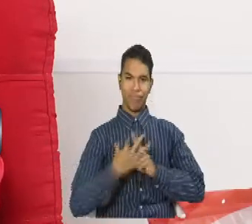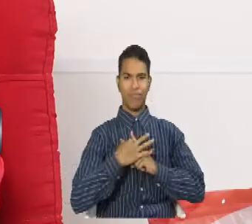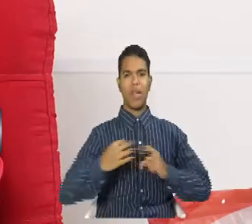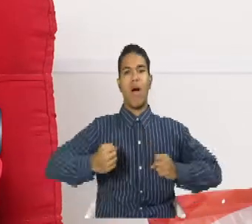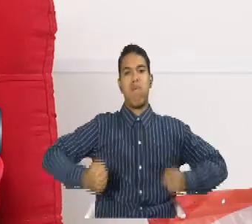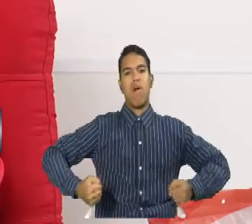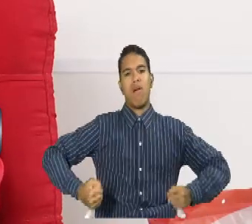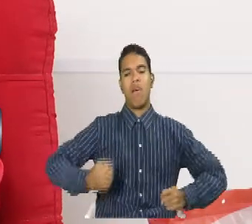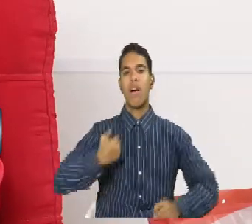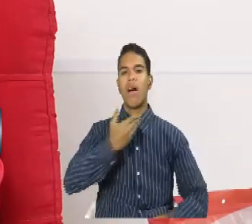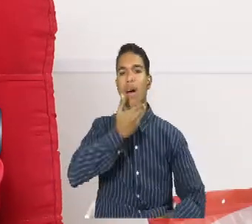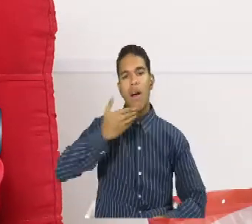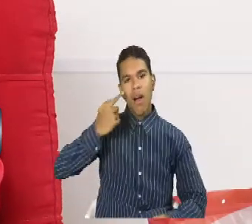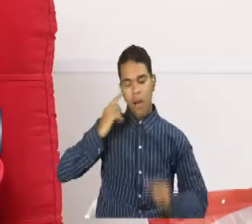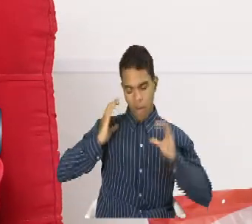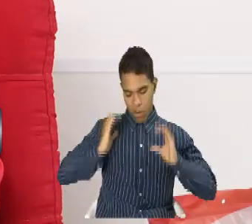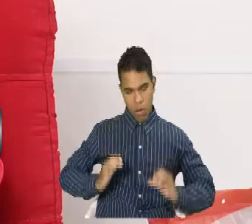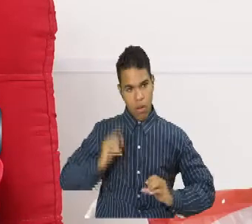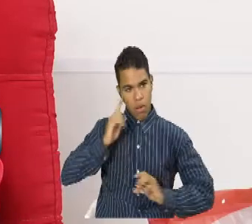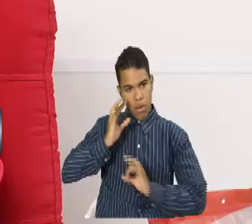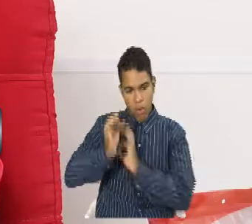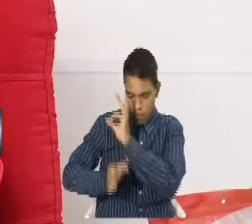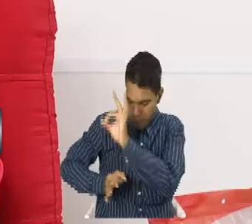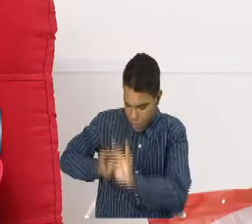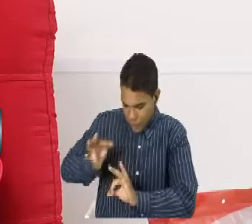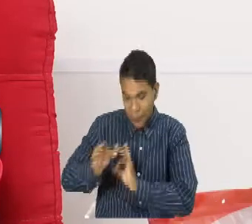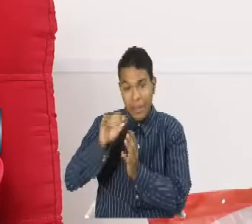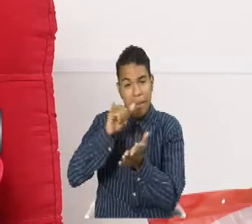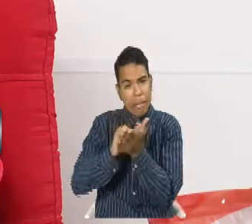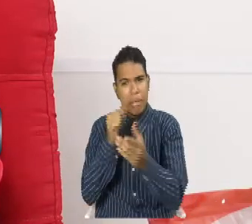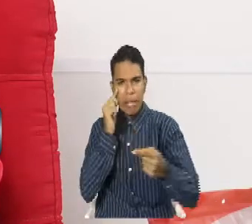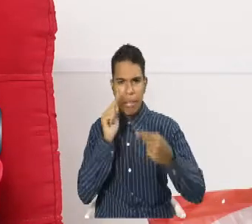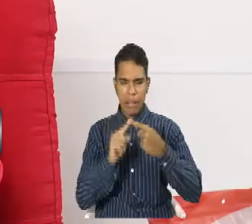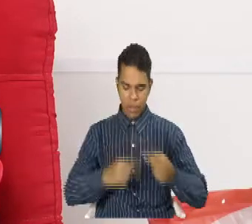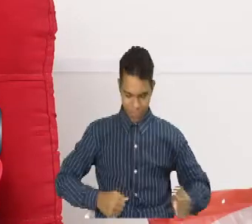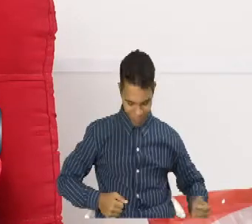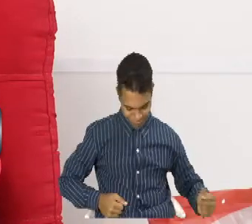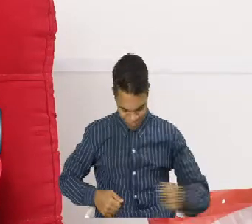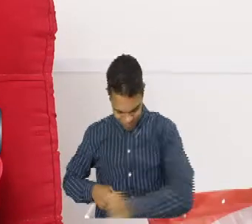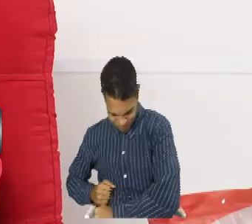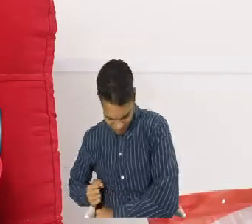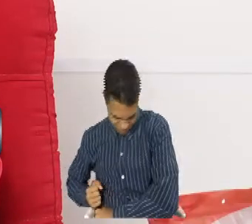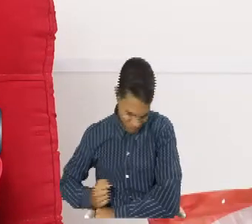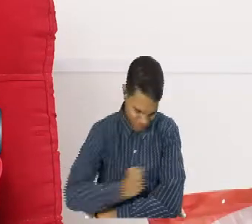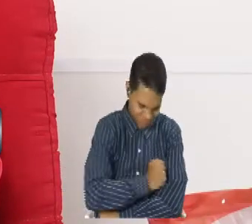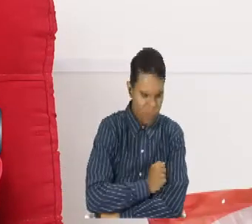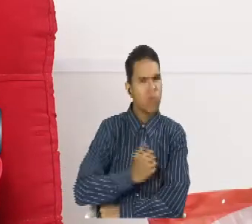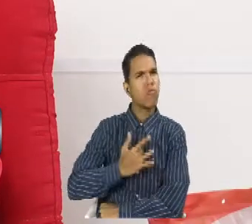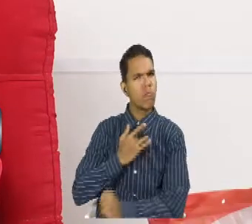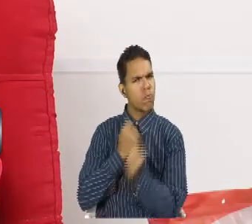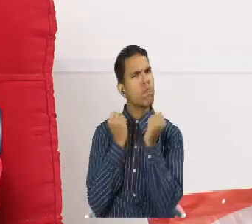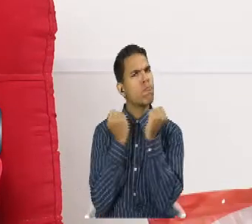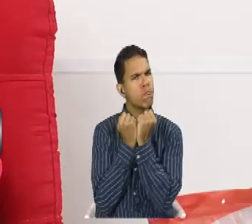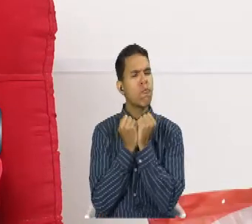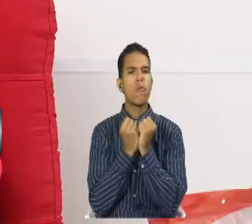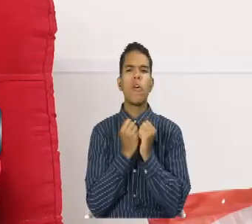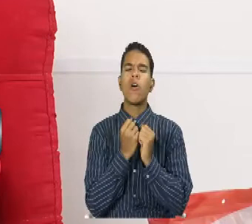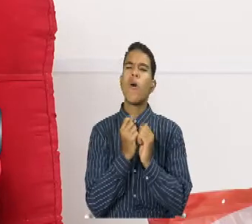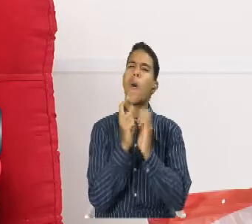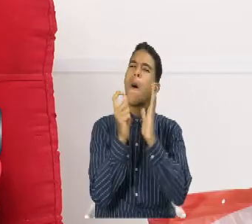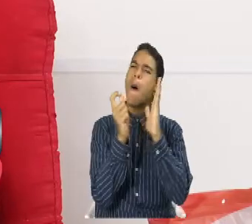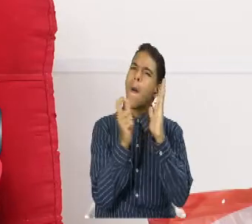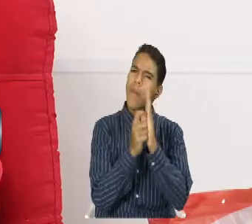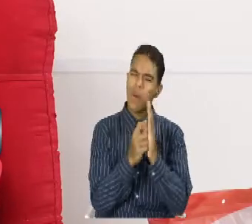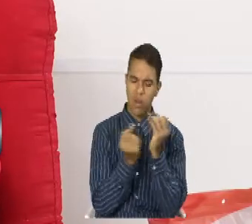cuidarse. Y eso es lo que se quiere de una faja, que haga compresión. Pero una compresión que no te vaya a ti a de pronto a